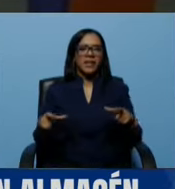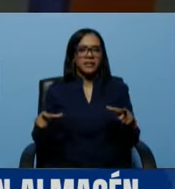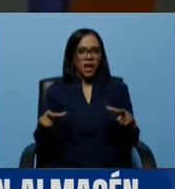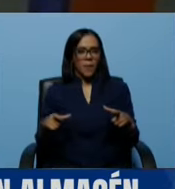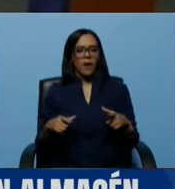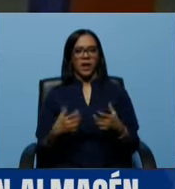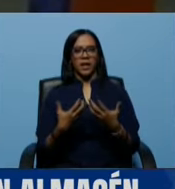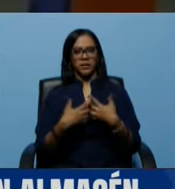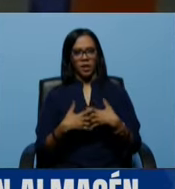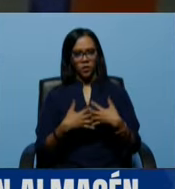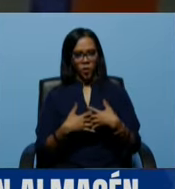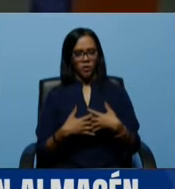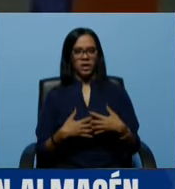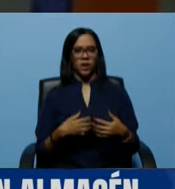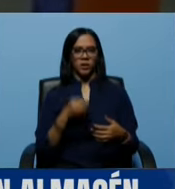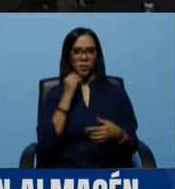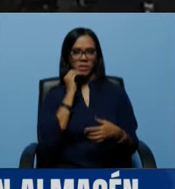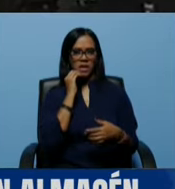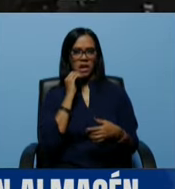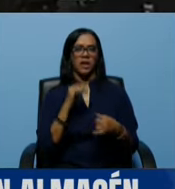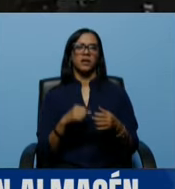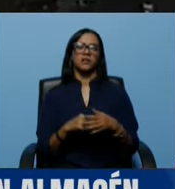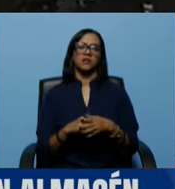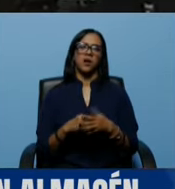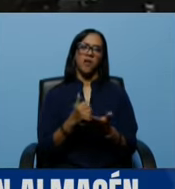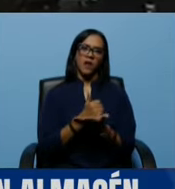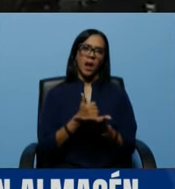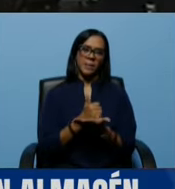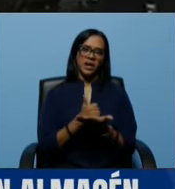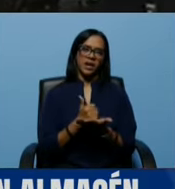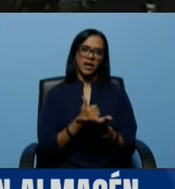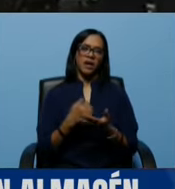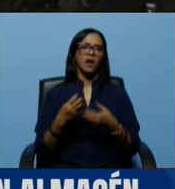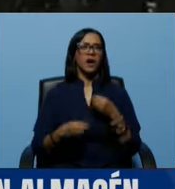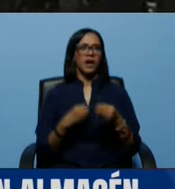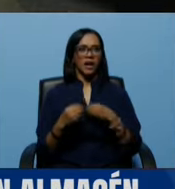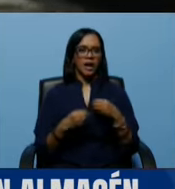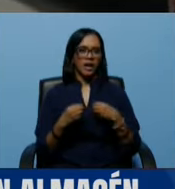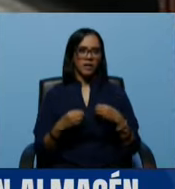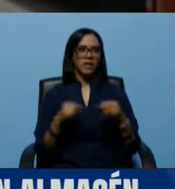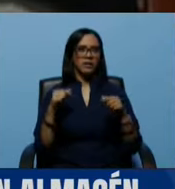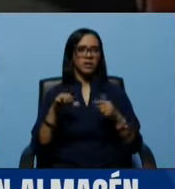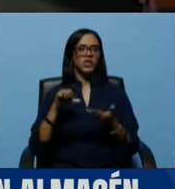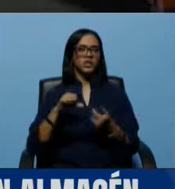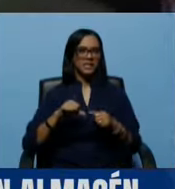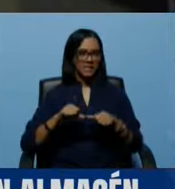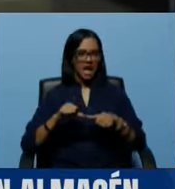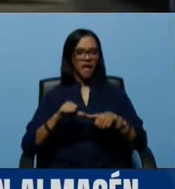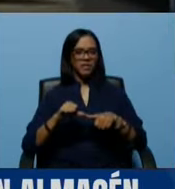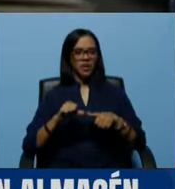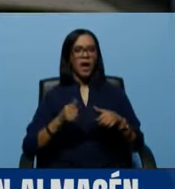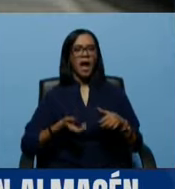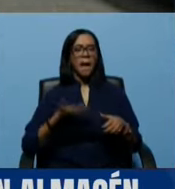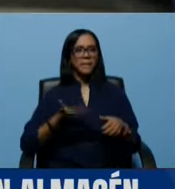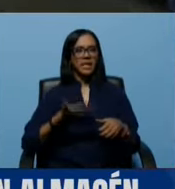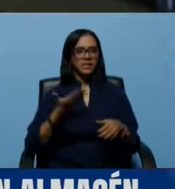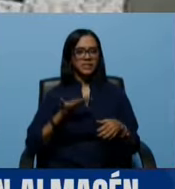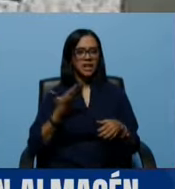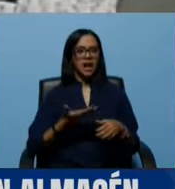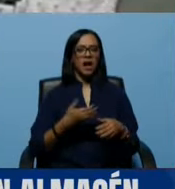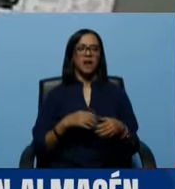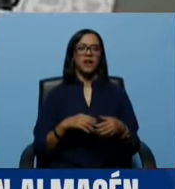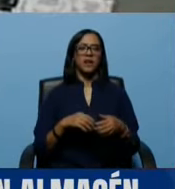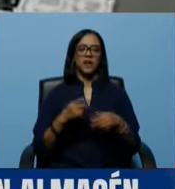industria con nuestros muchachos farmacéutas, los que hacen rotaciones a través de estos centros especializados para la producción